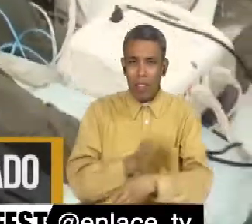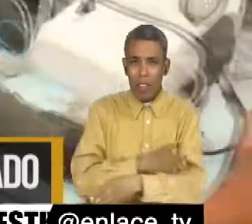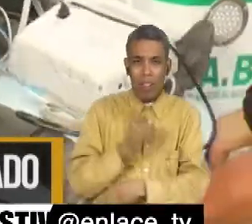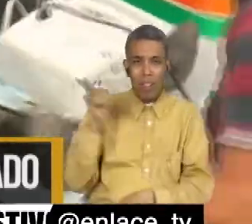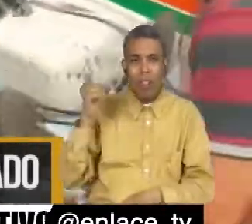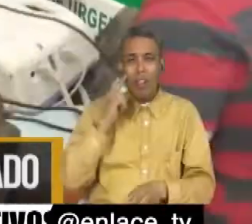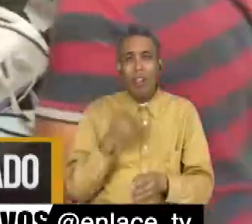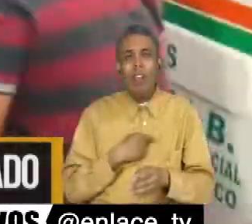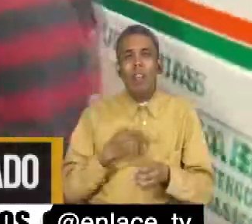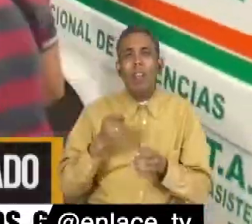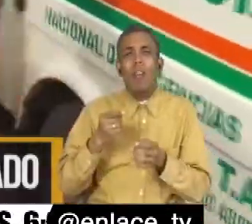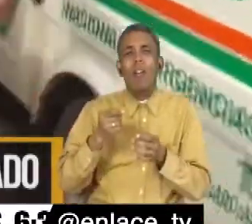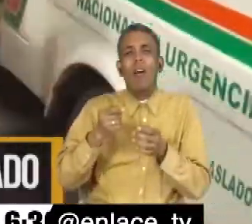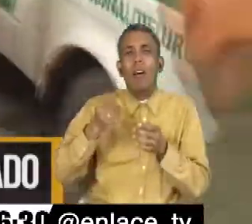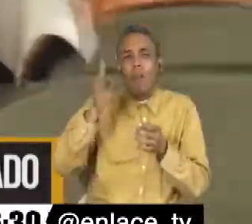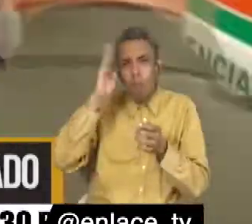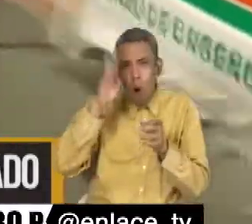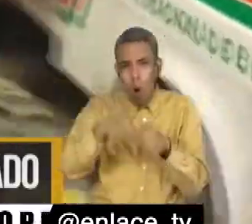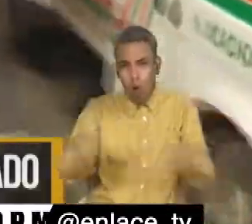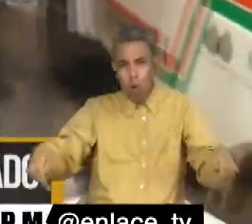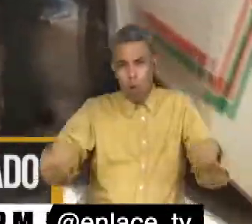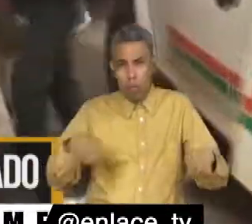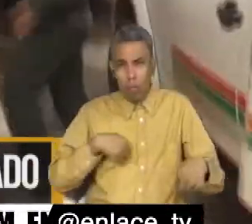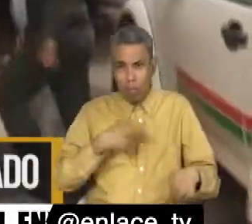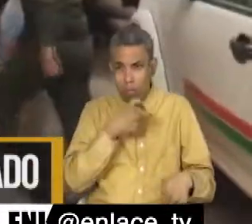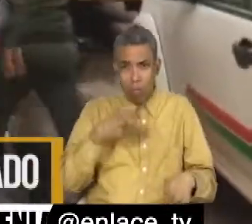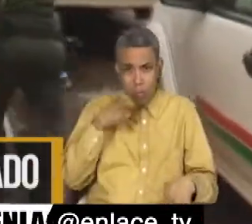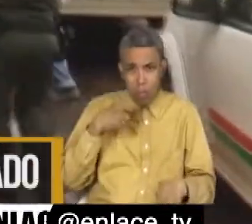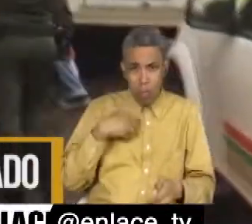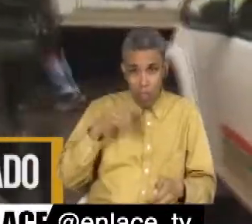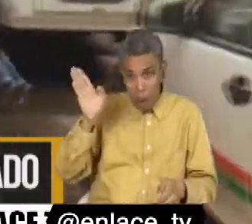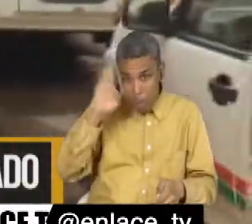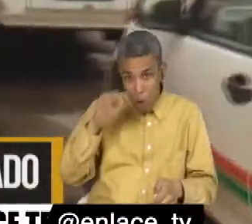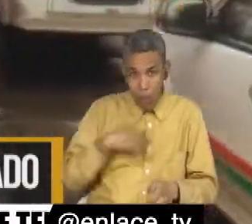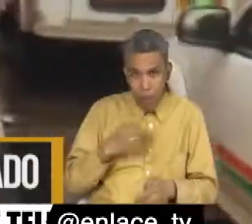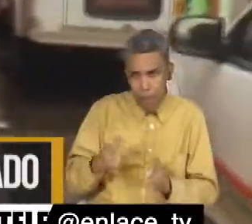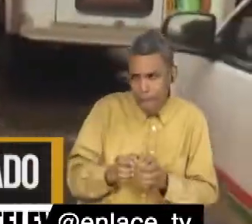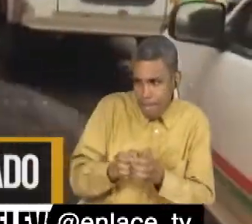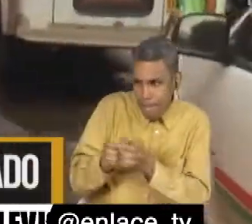cercanías a la estación de policía de Puerto Berrío, Antioquia, que dejó al menos 4